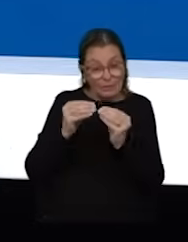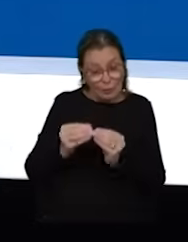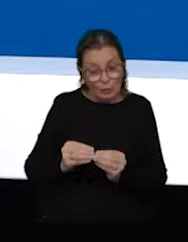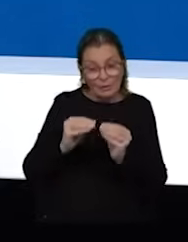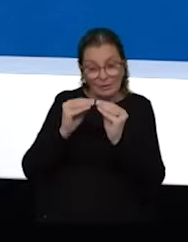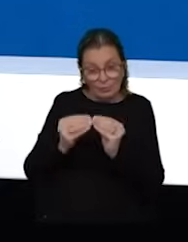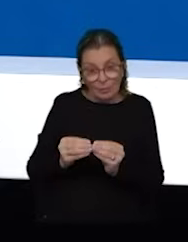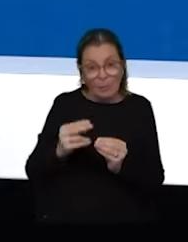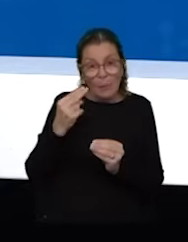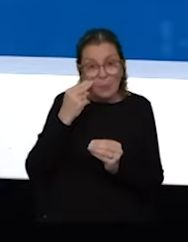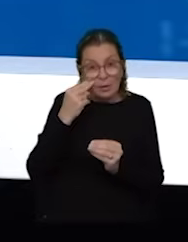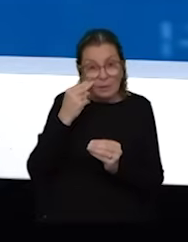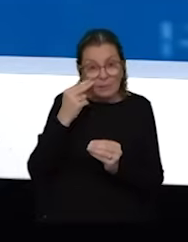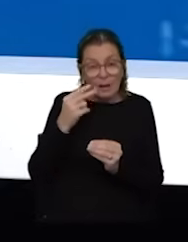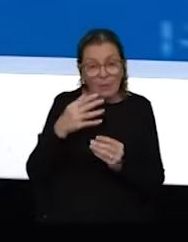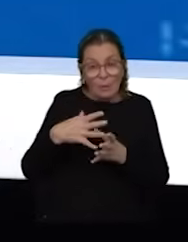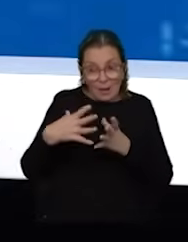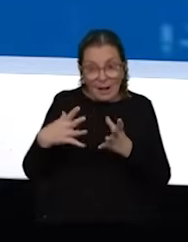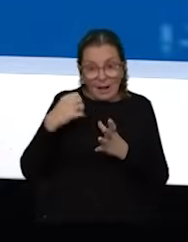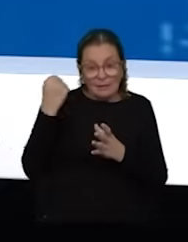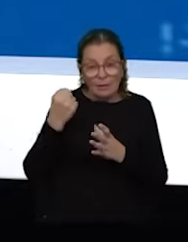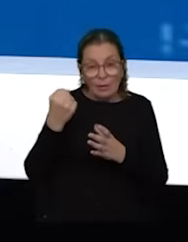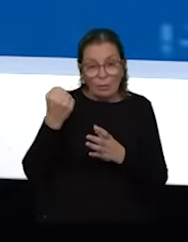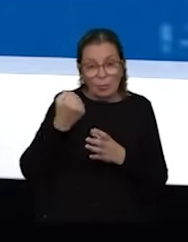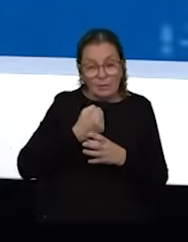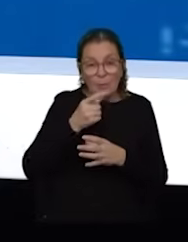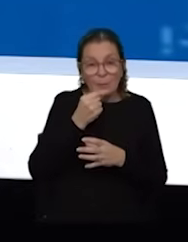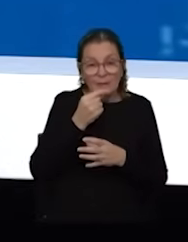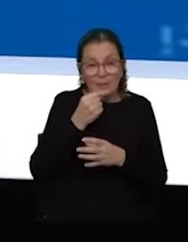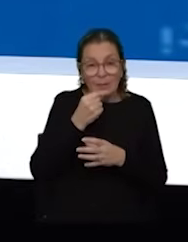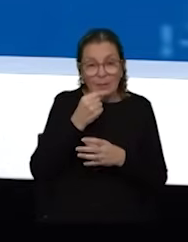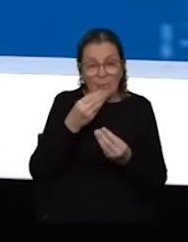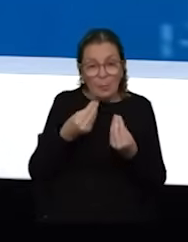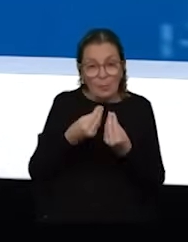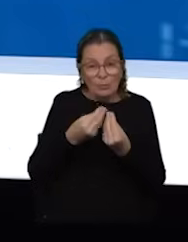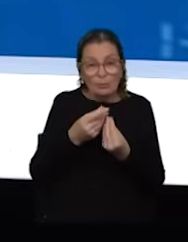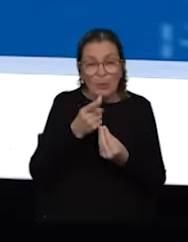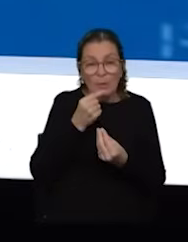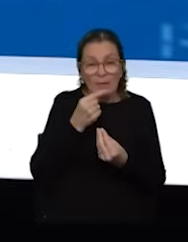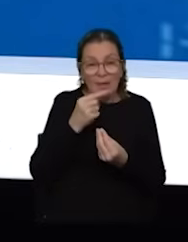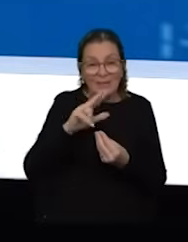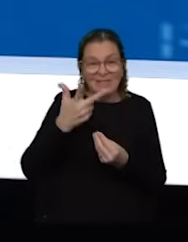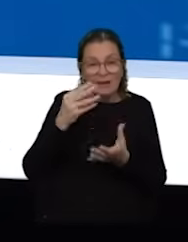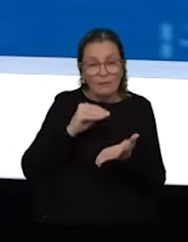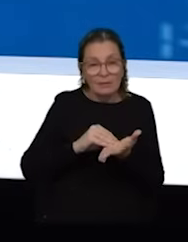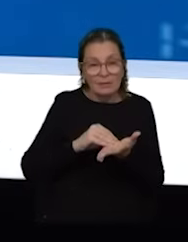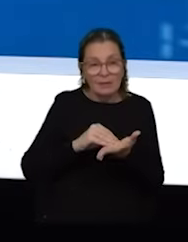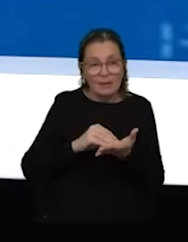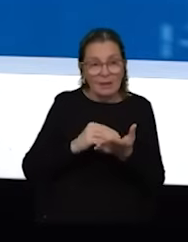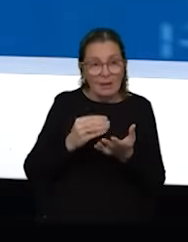cuentas tenemos un problema enorme por ejemplo con el suicidio policial la tasa de suicidio policial triplica la general